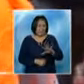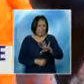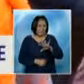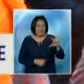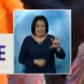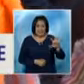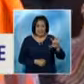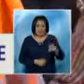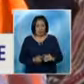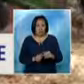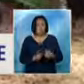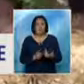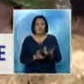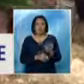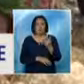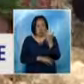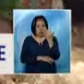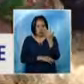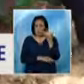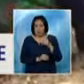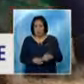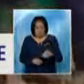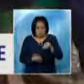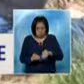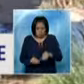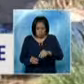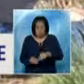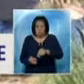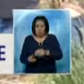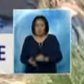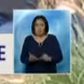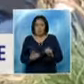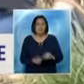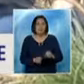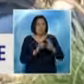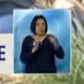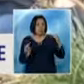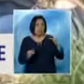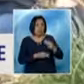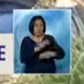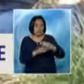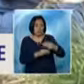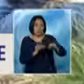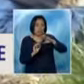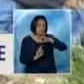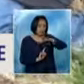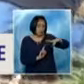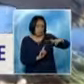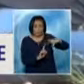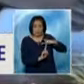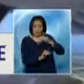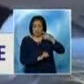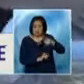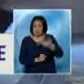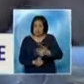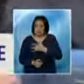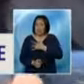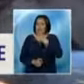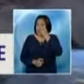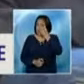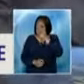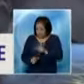de pino fueron sembrados por las principales autoridades en el Día Mundial del Medio Ambiente, considerado para la